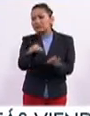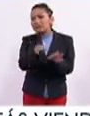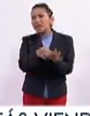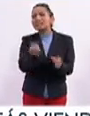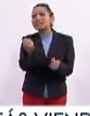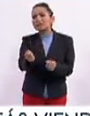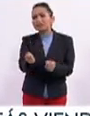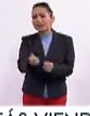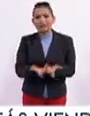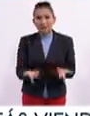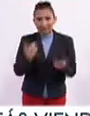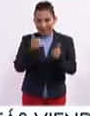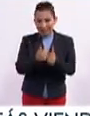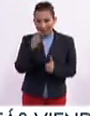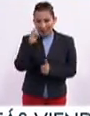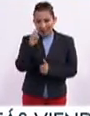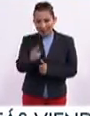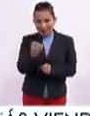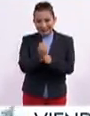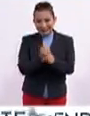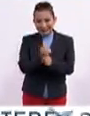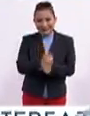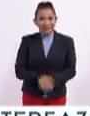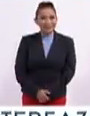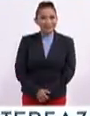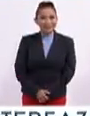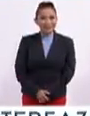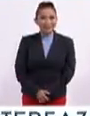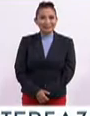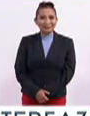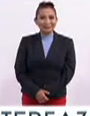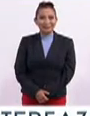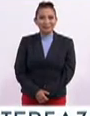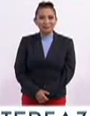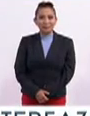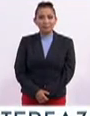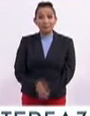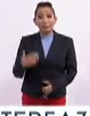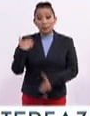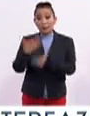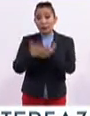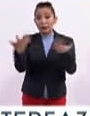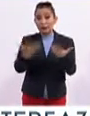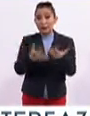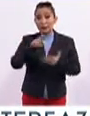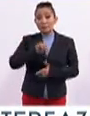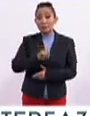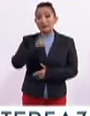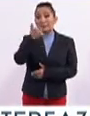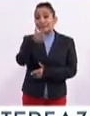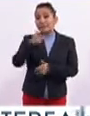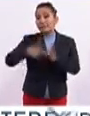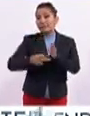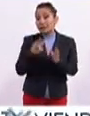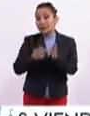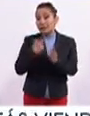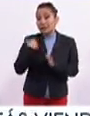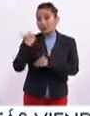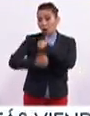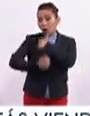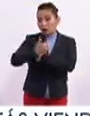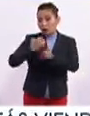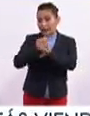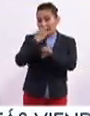exactamente qué son? Quédate a ver nuestro reportaje. Se llevará a cabo la 27ª edición del